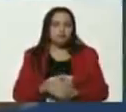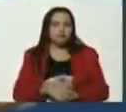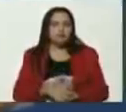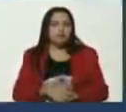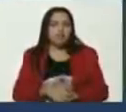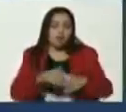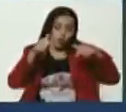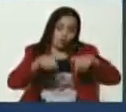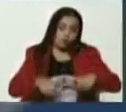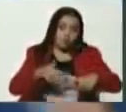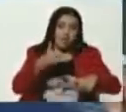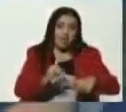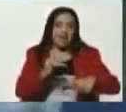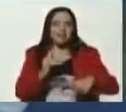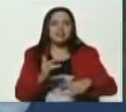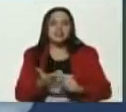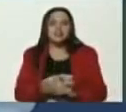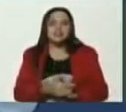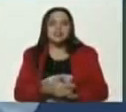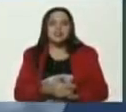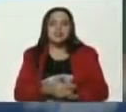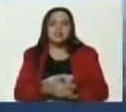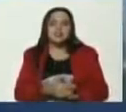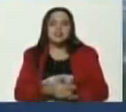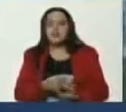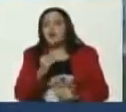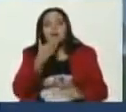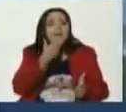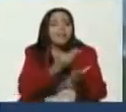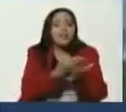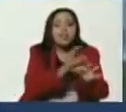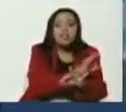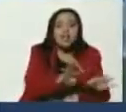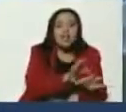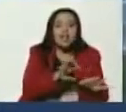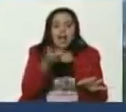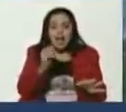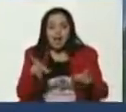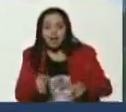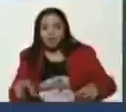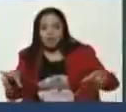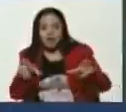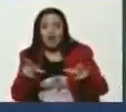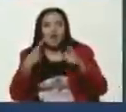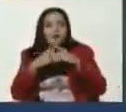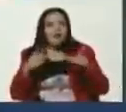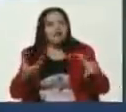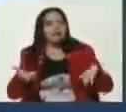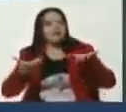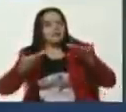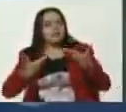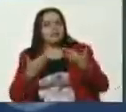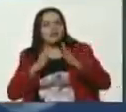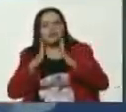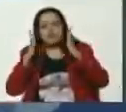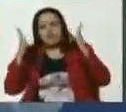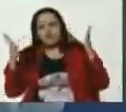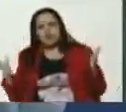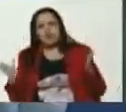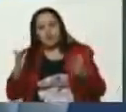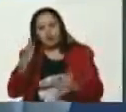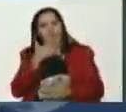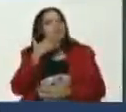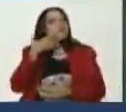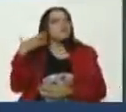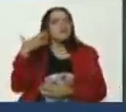estamos ahorita por cosas del destino, que no le hemos pedido a nadie estar en este lugar, pero que lo recibimos con un enorme orgullo